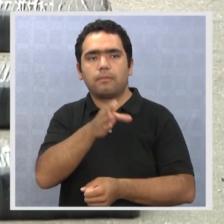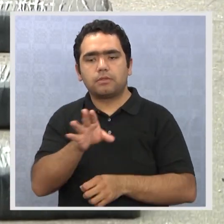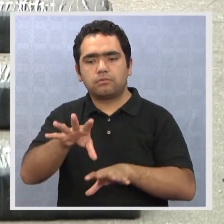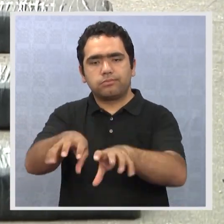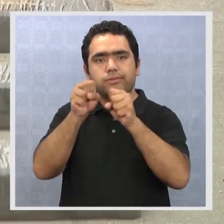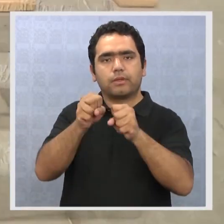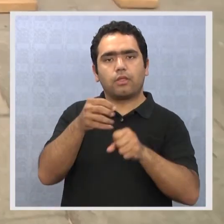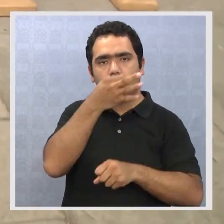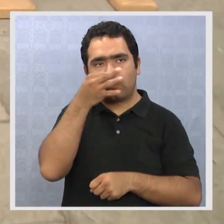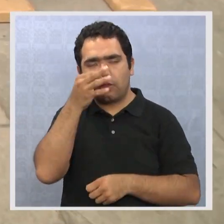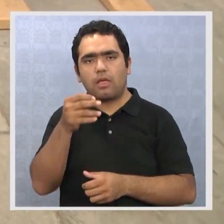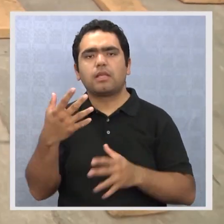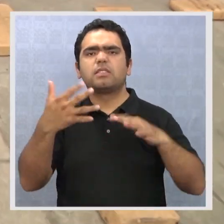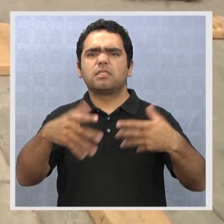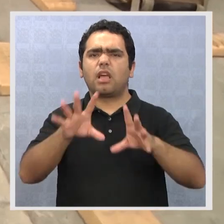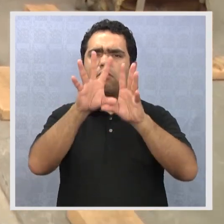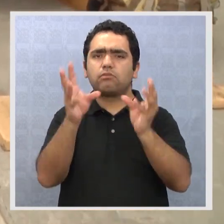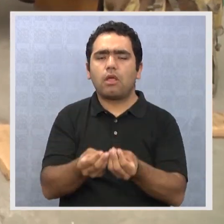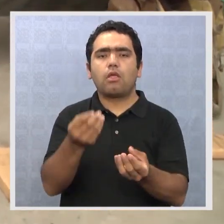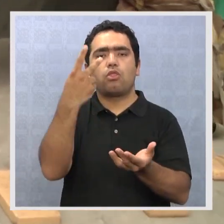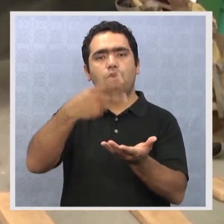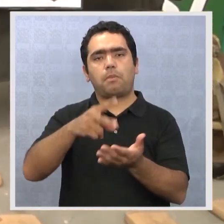2500 kilos